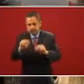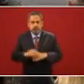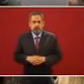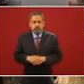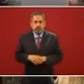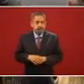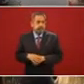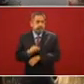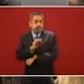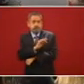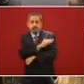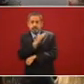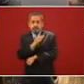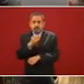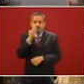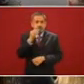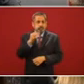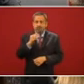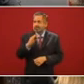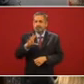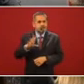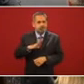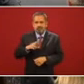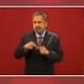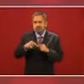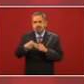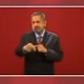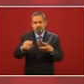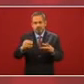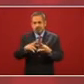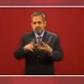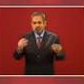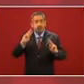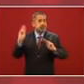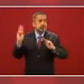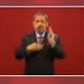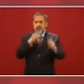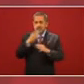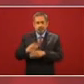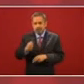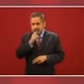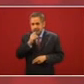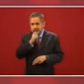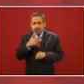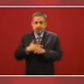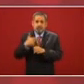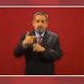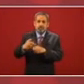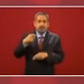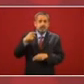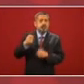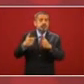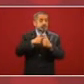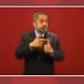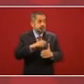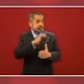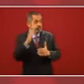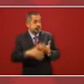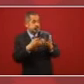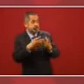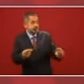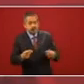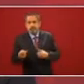vacuna, lo más probable es que no vaya a existir ninguna vacuna en el mundo entero hasta que acabe esta epidemia. ¿Por qué